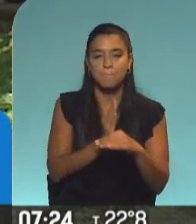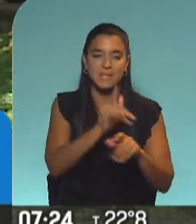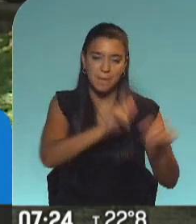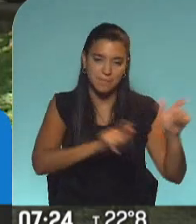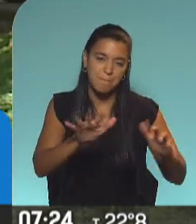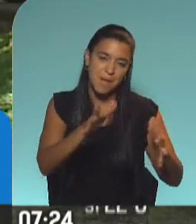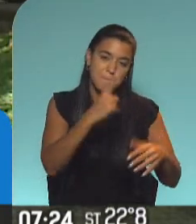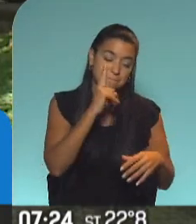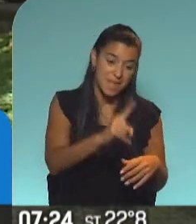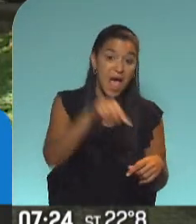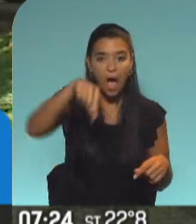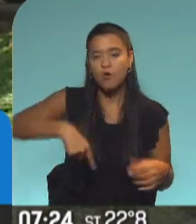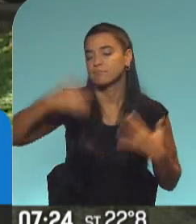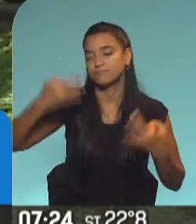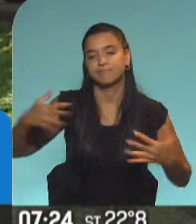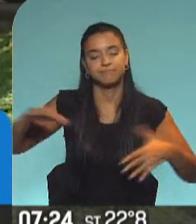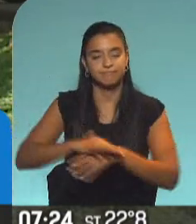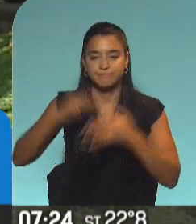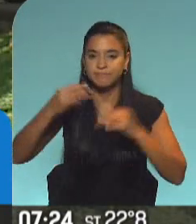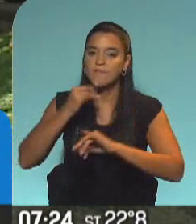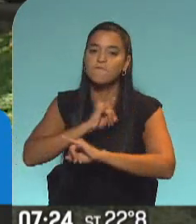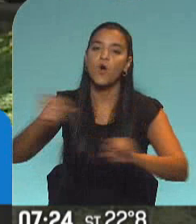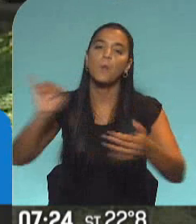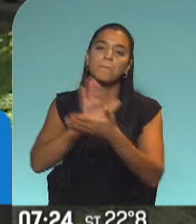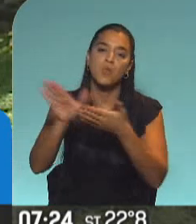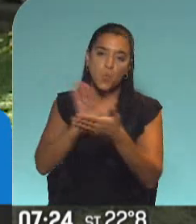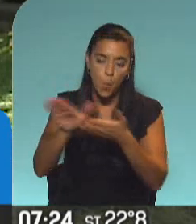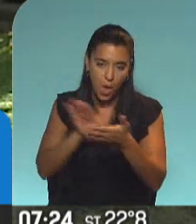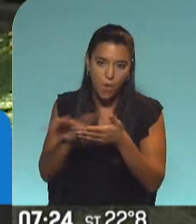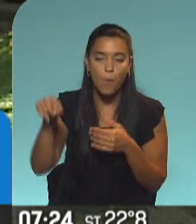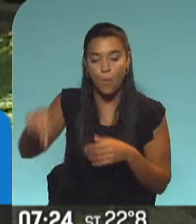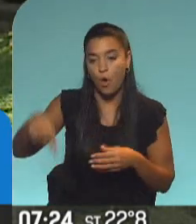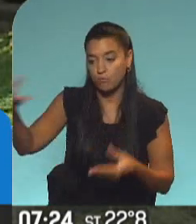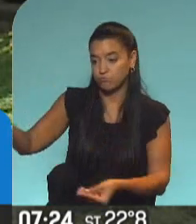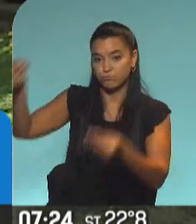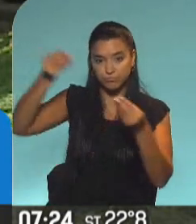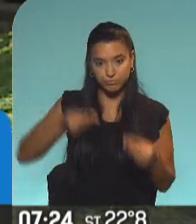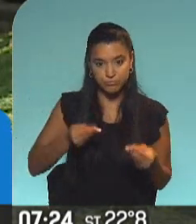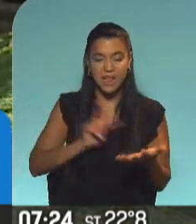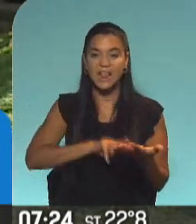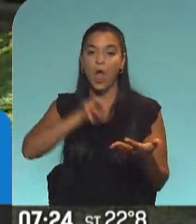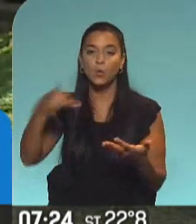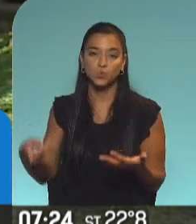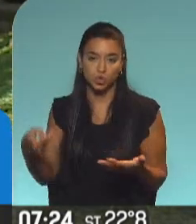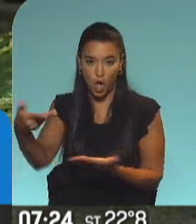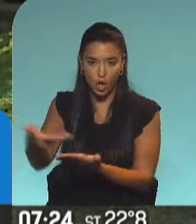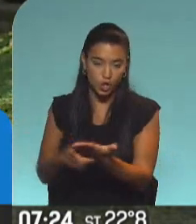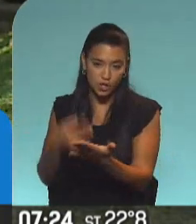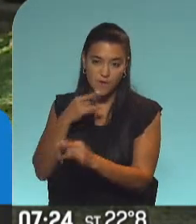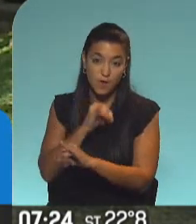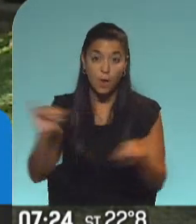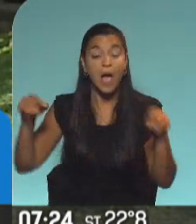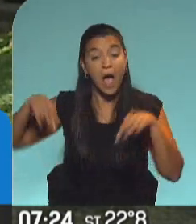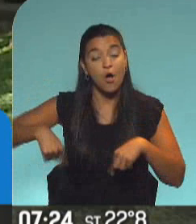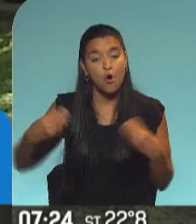alrededor de 1.000, ahora está ratificado y ese es el informe nuevo que llegó a nuestro país, que hubo que traducir y que ahora nos